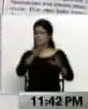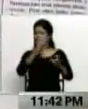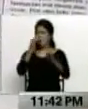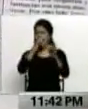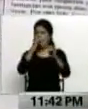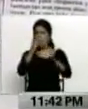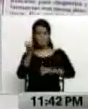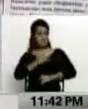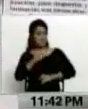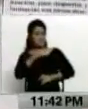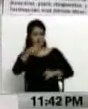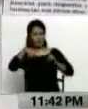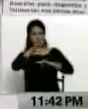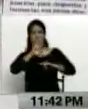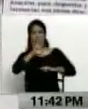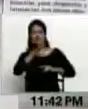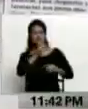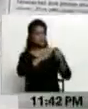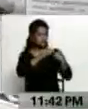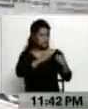los clarines de la